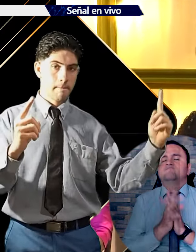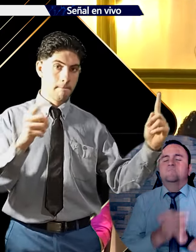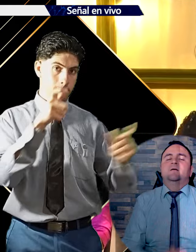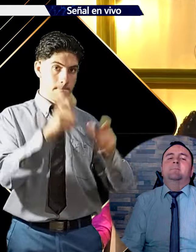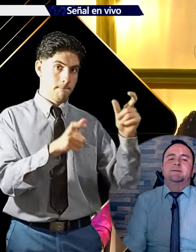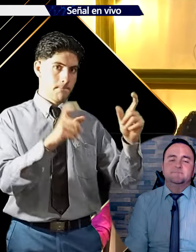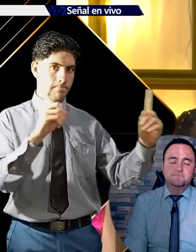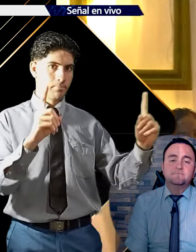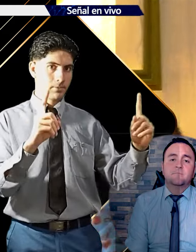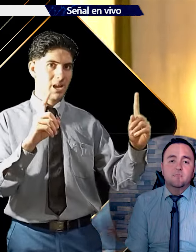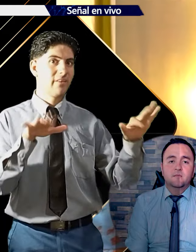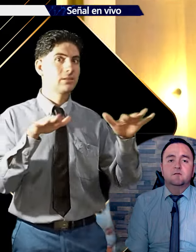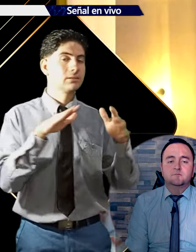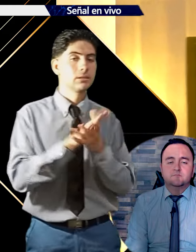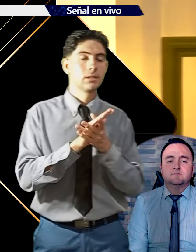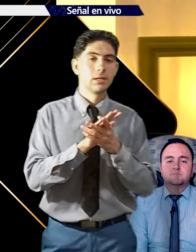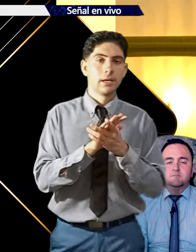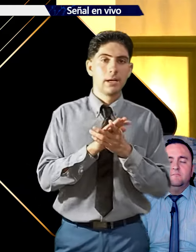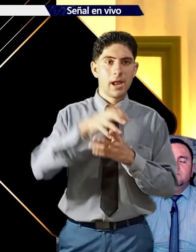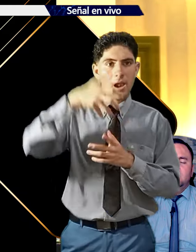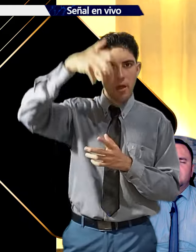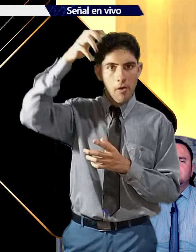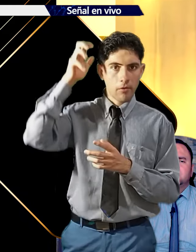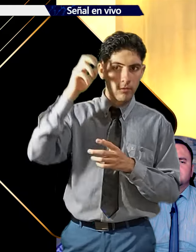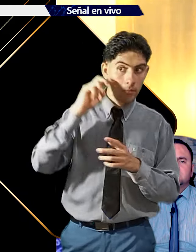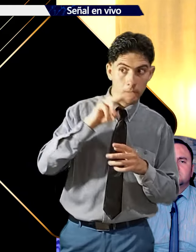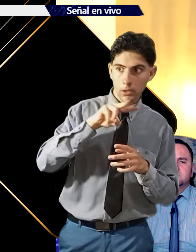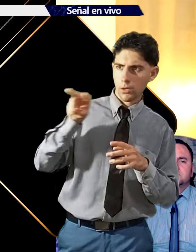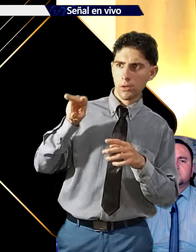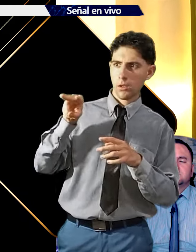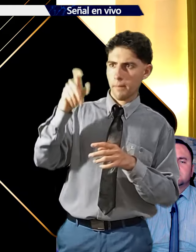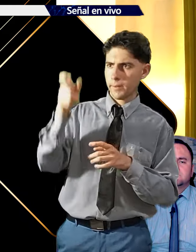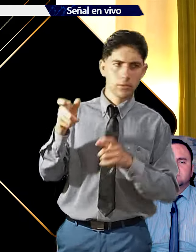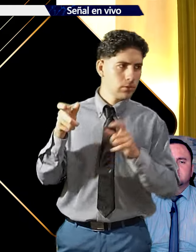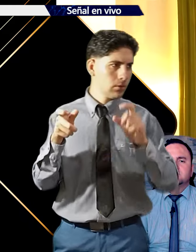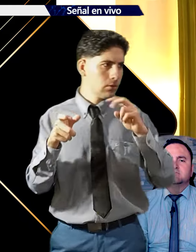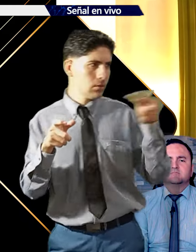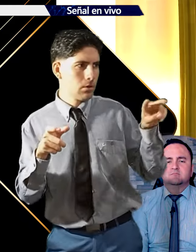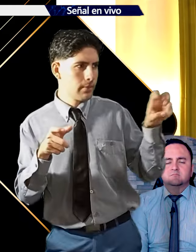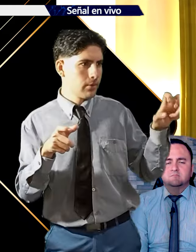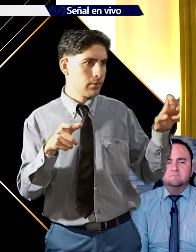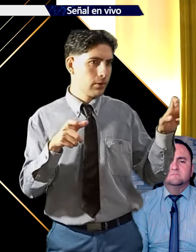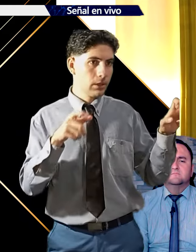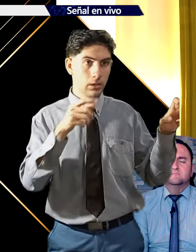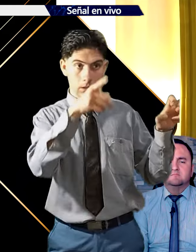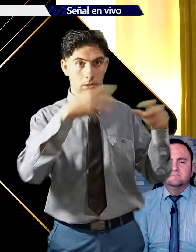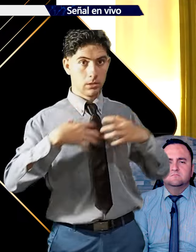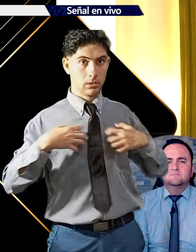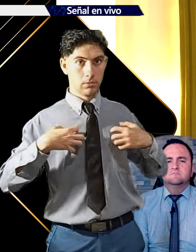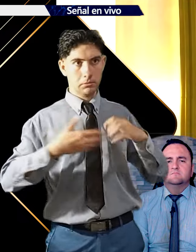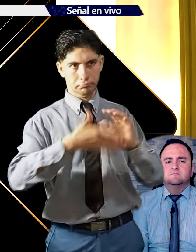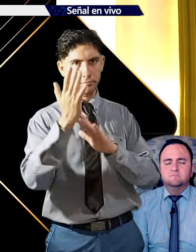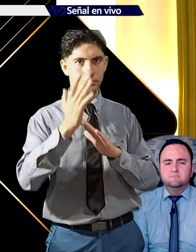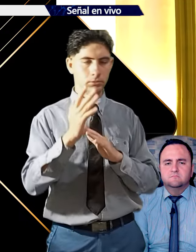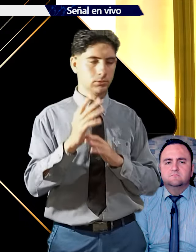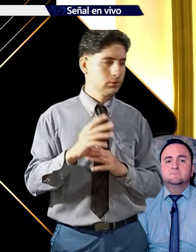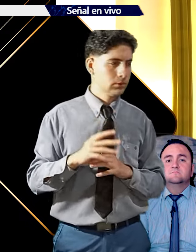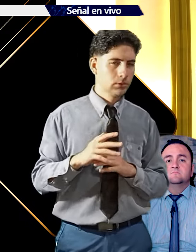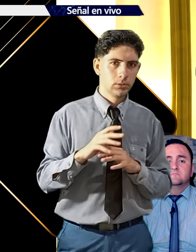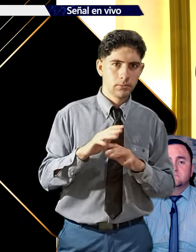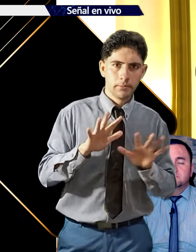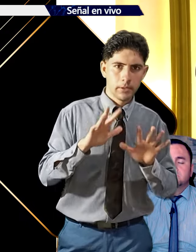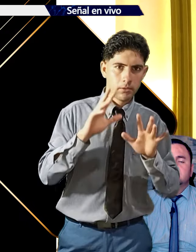pronto trataban de entretener al león y no llegaba hasta la meta para agarrar la presa. Entonces habían unas personas